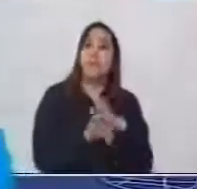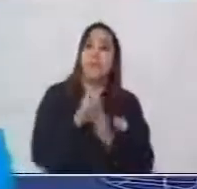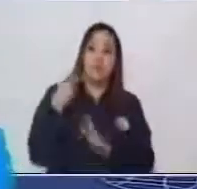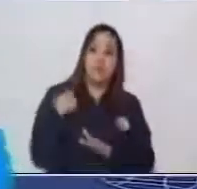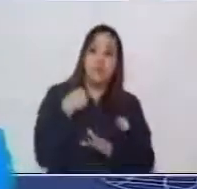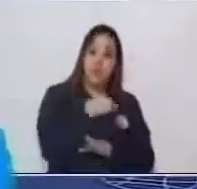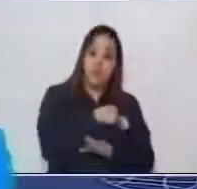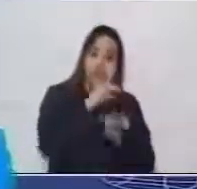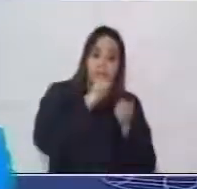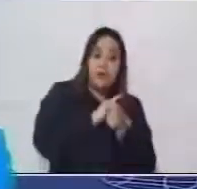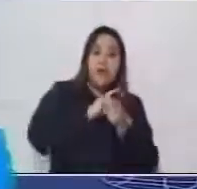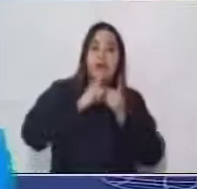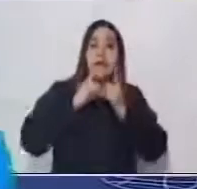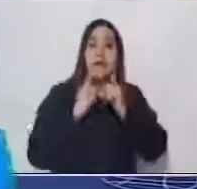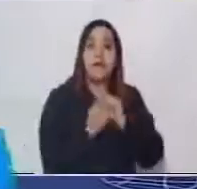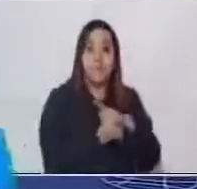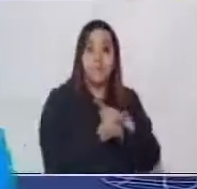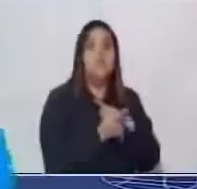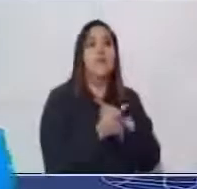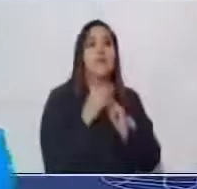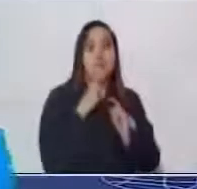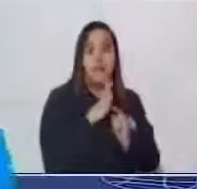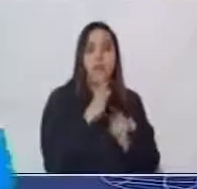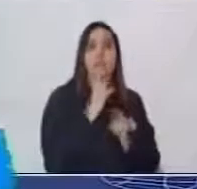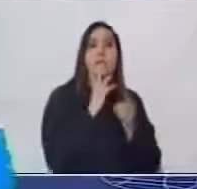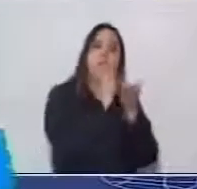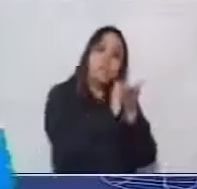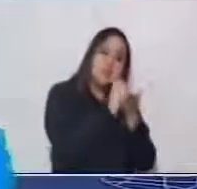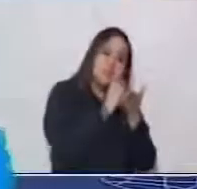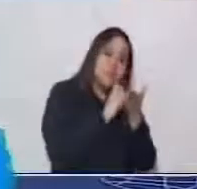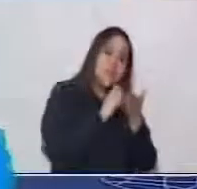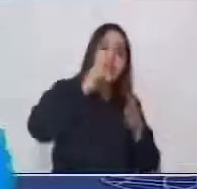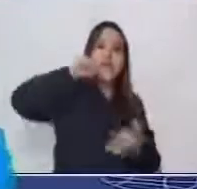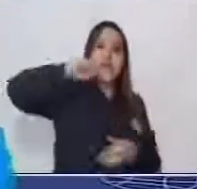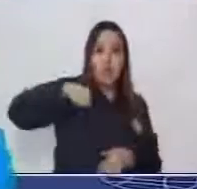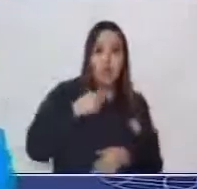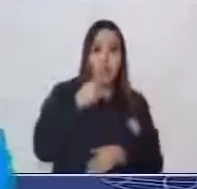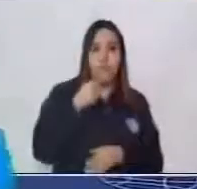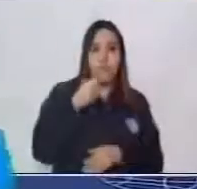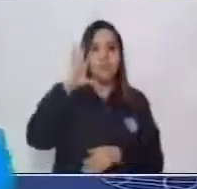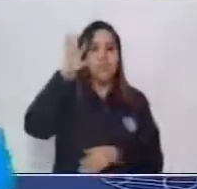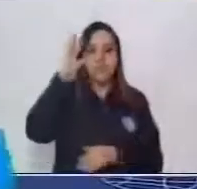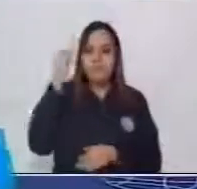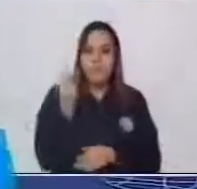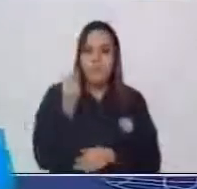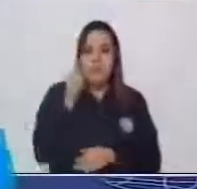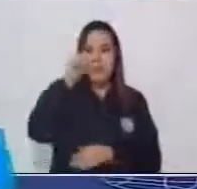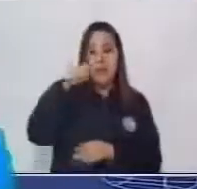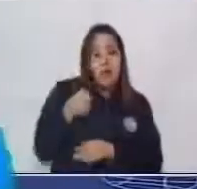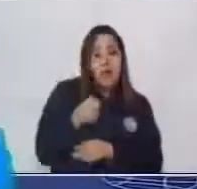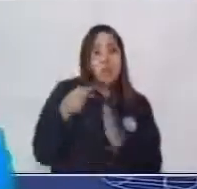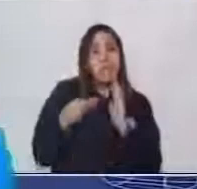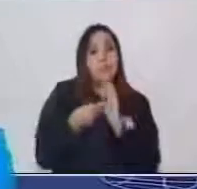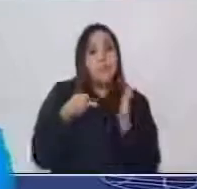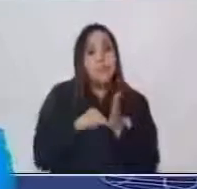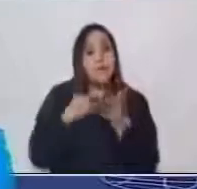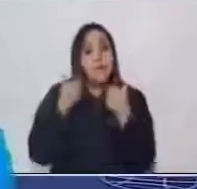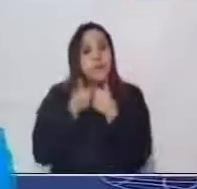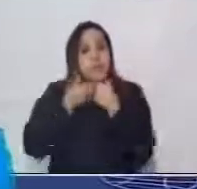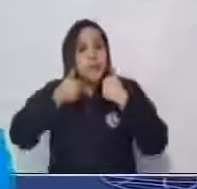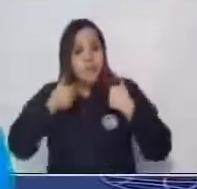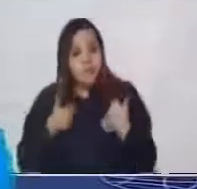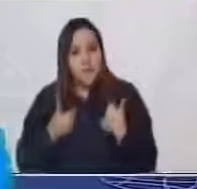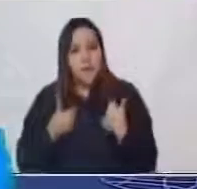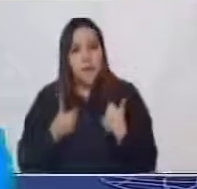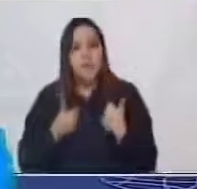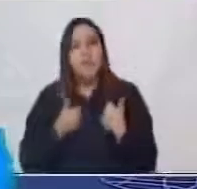ese modificador, debemos colocarlo entre comas. ¿Por qué? Porque es como una parte que se mete dentro de la